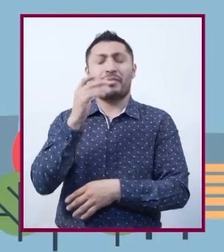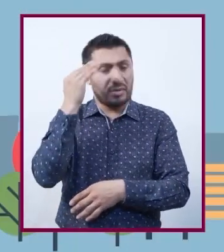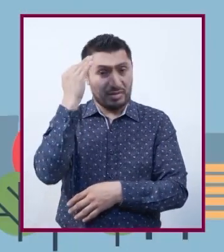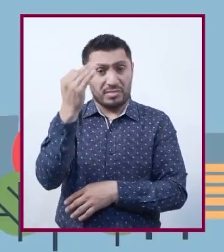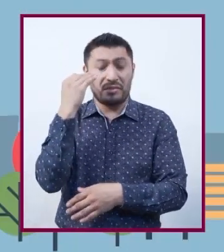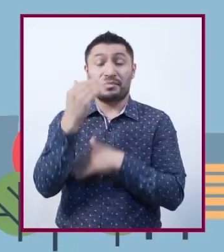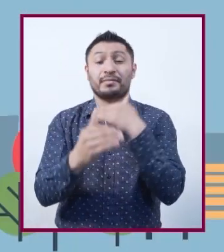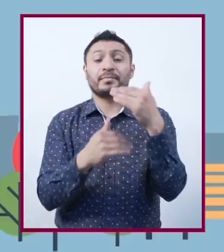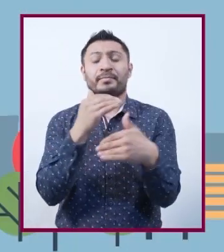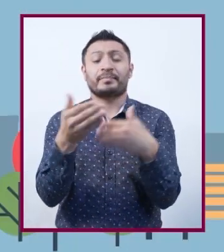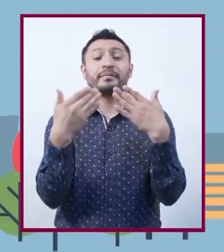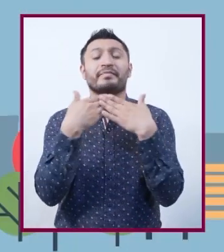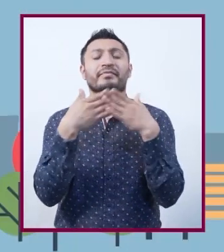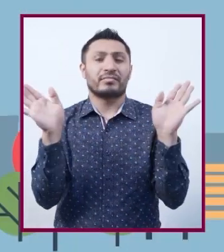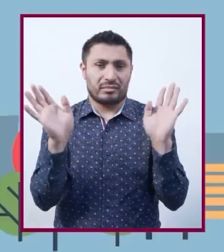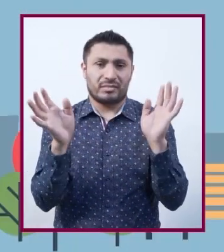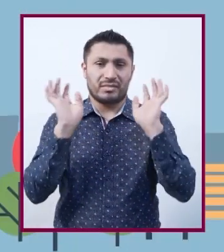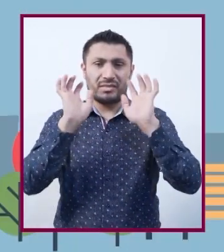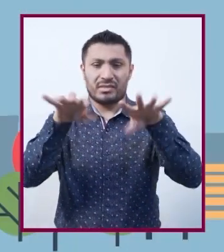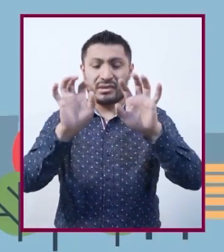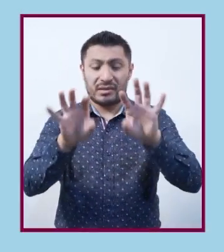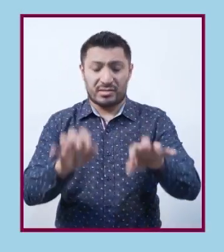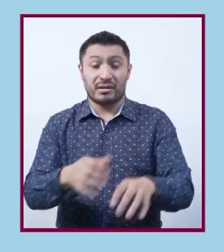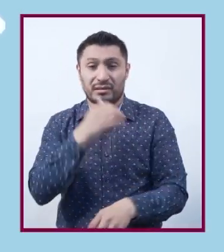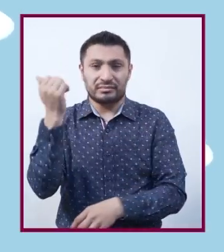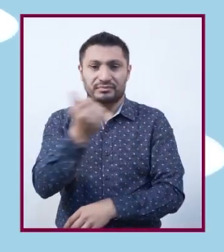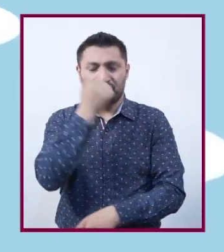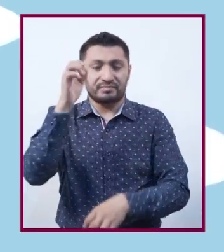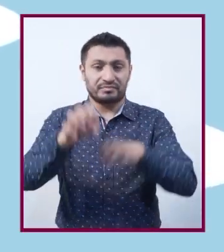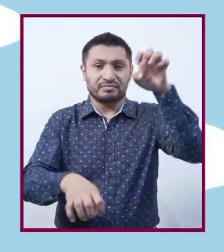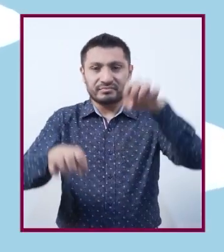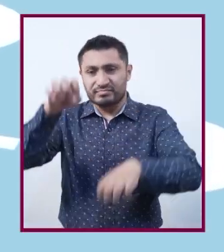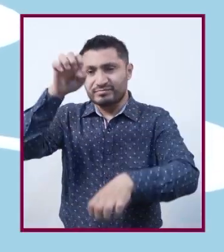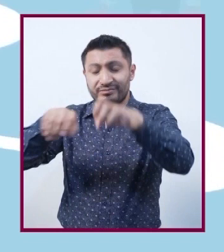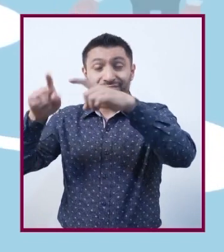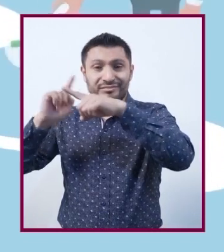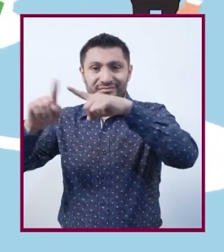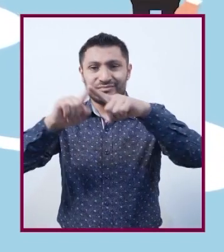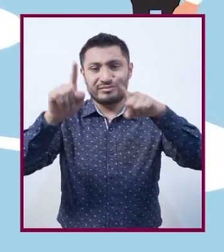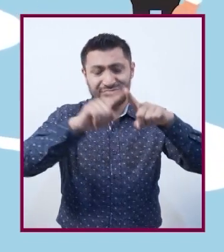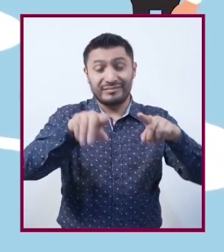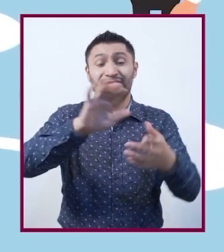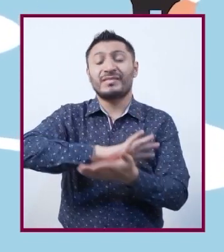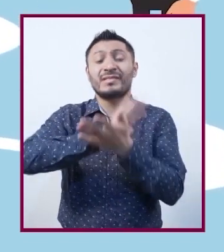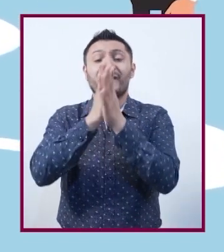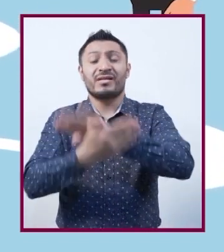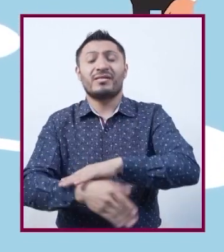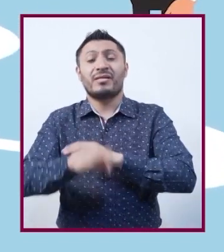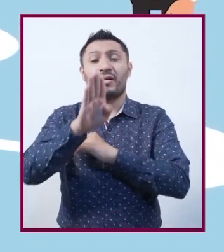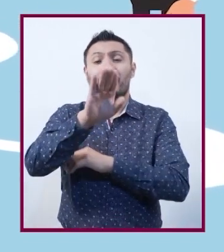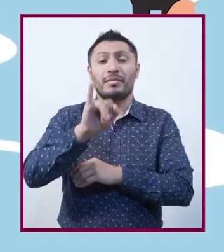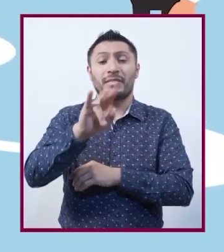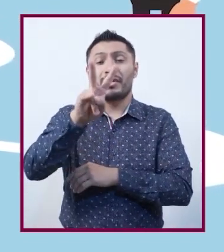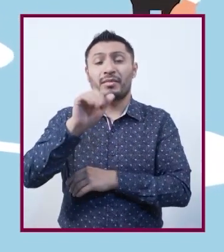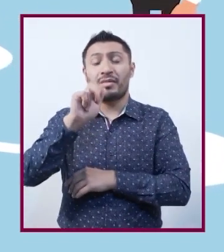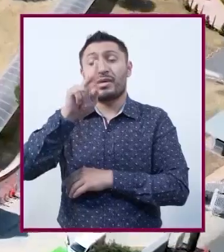el paso del tiempo abrió sus puertas a estudiantes de todas las edades y se volvió también